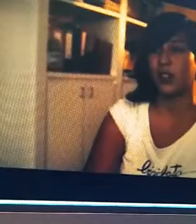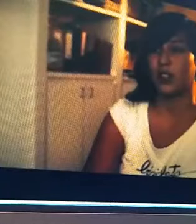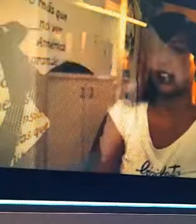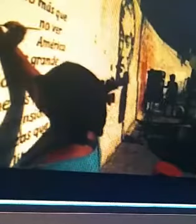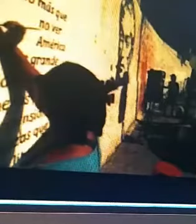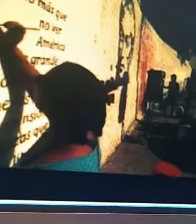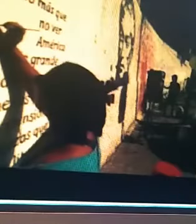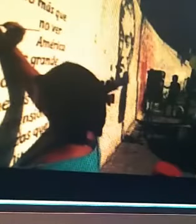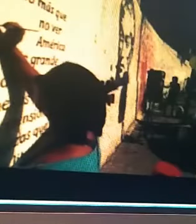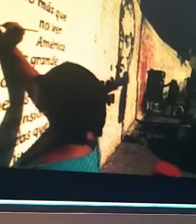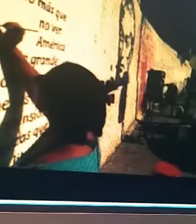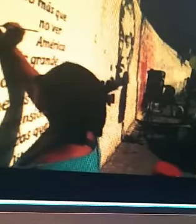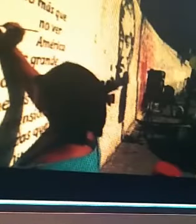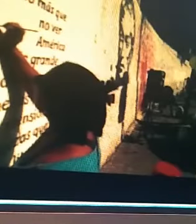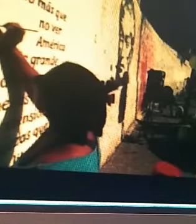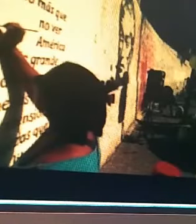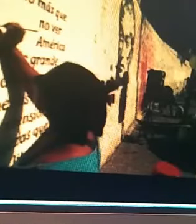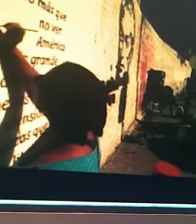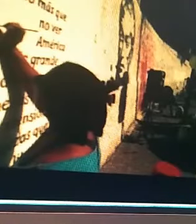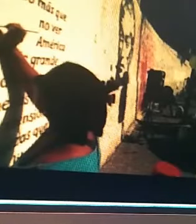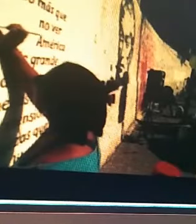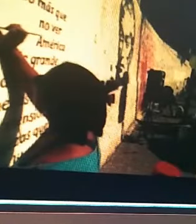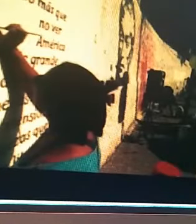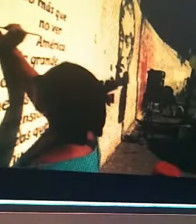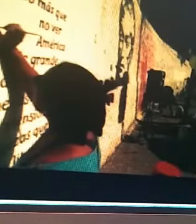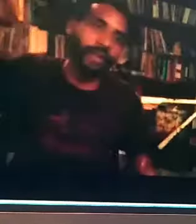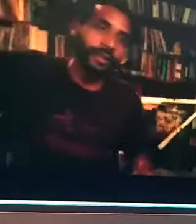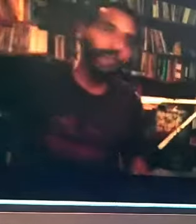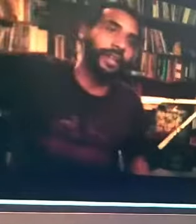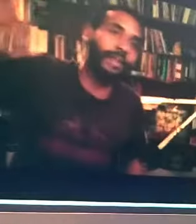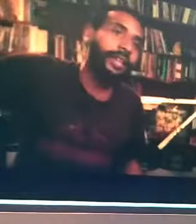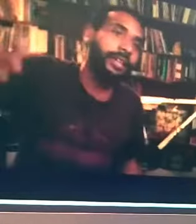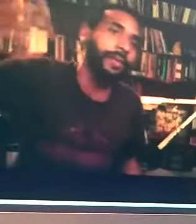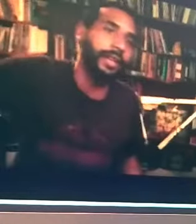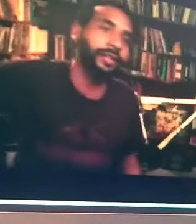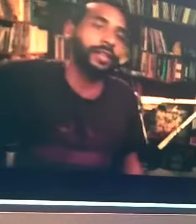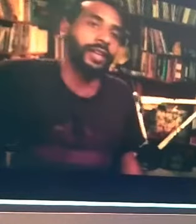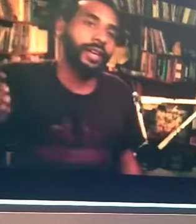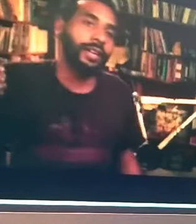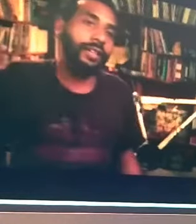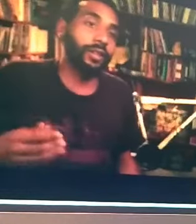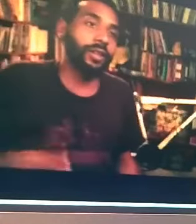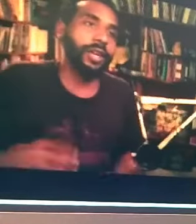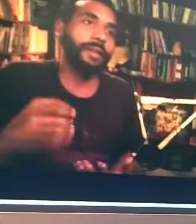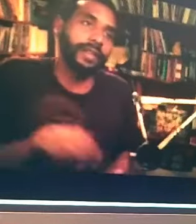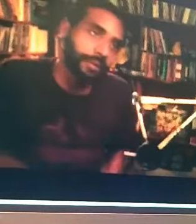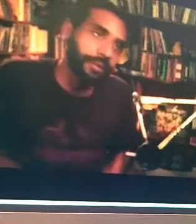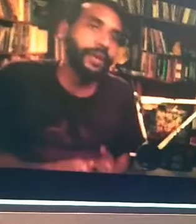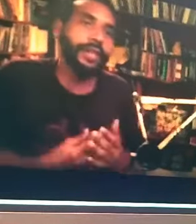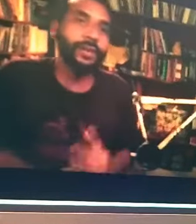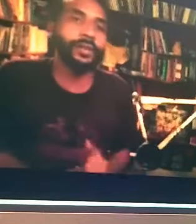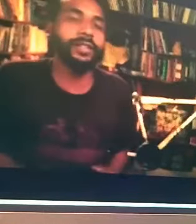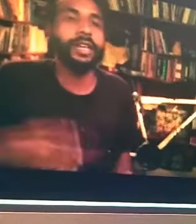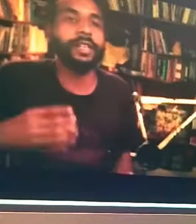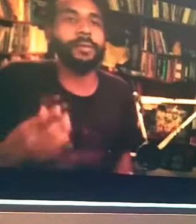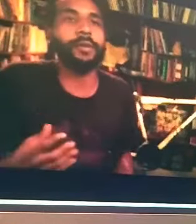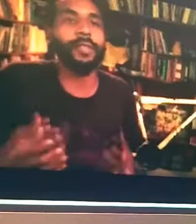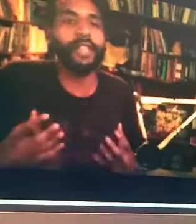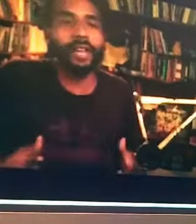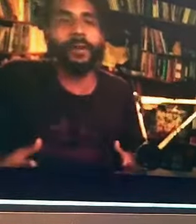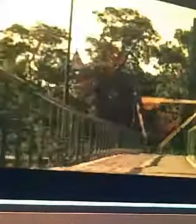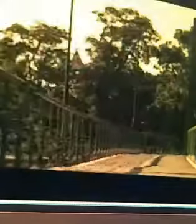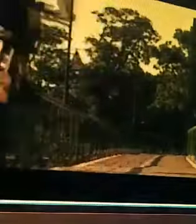nosotros. Siento que somos las mismas personas luchando en diferentes etapas de la historia. Es nosotros que además estamos formados en la revolución, tenemos